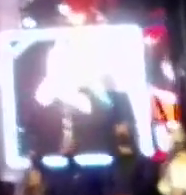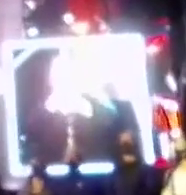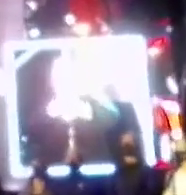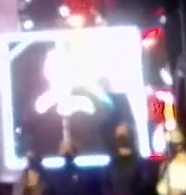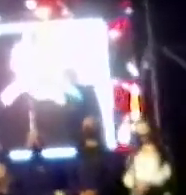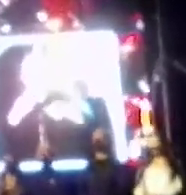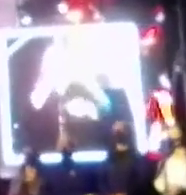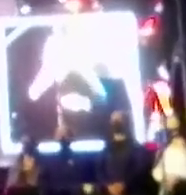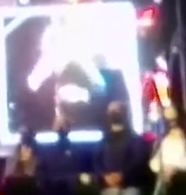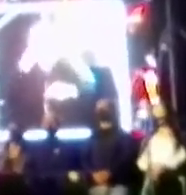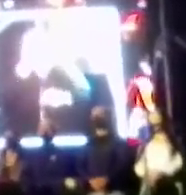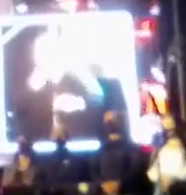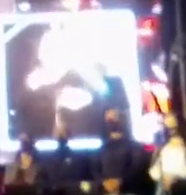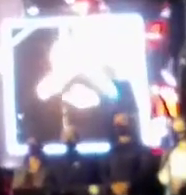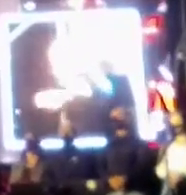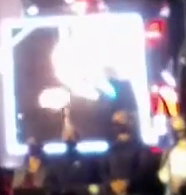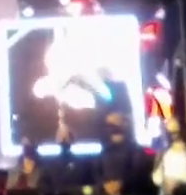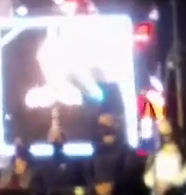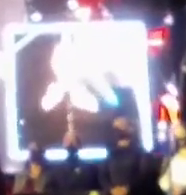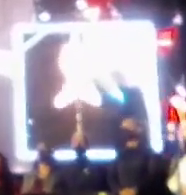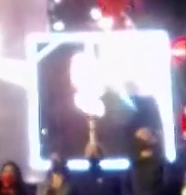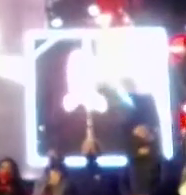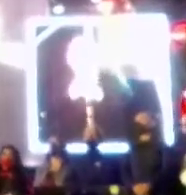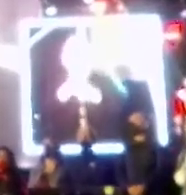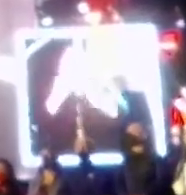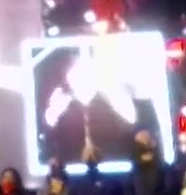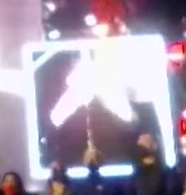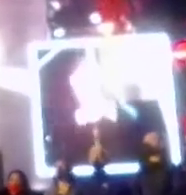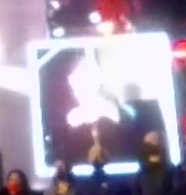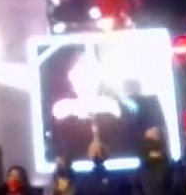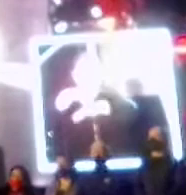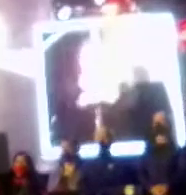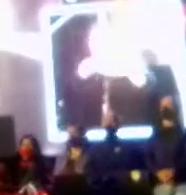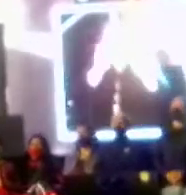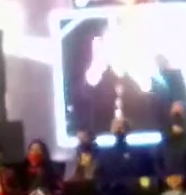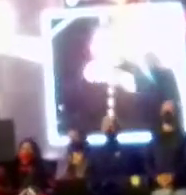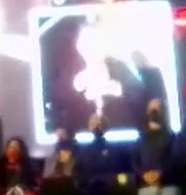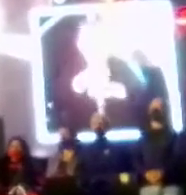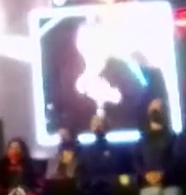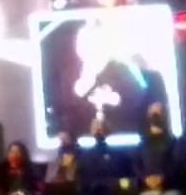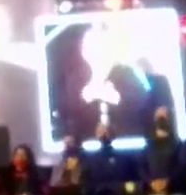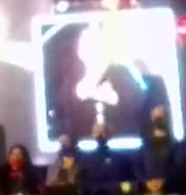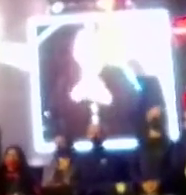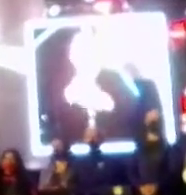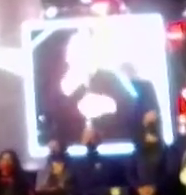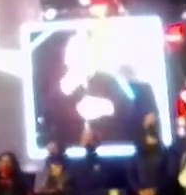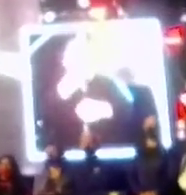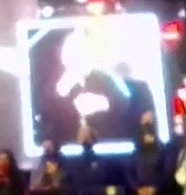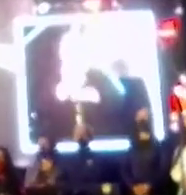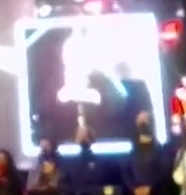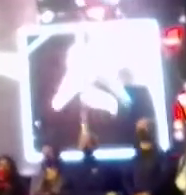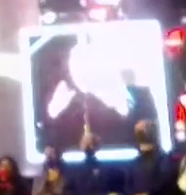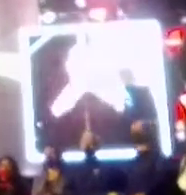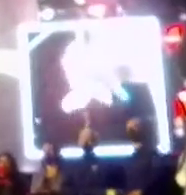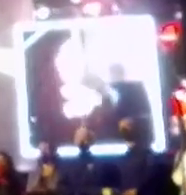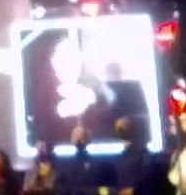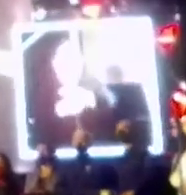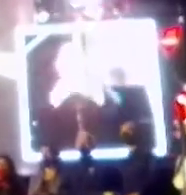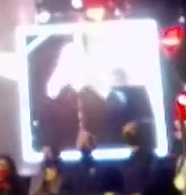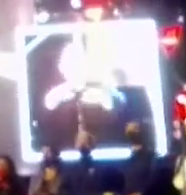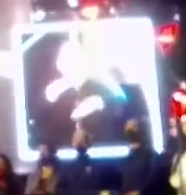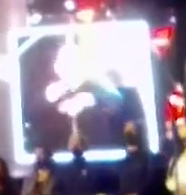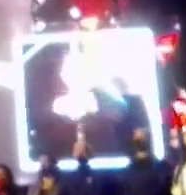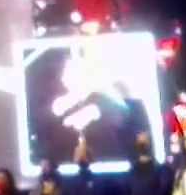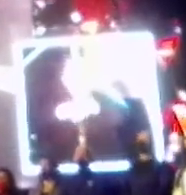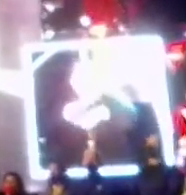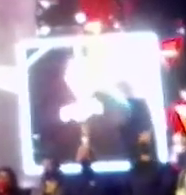campaña debió proseguir con pandemia, restricciones a la movilidad y derechos políticos recortados. Fue en ese momento